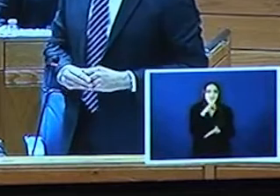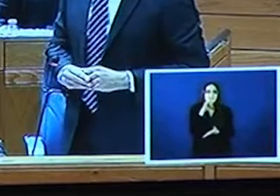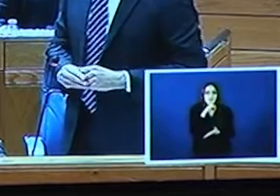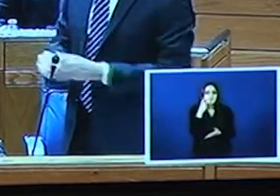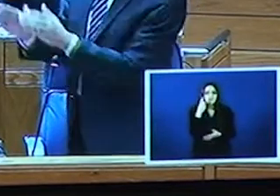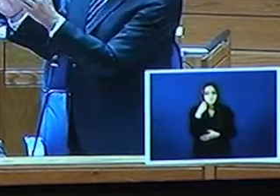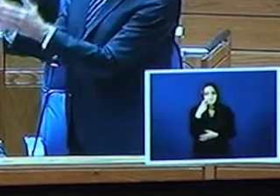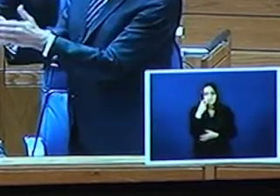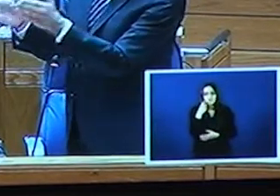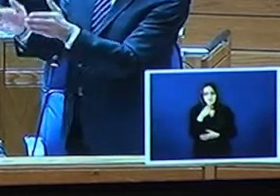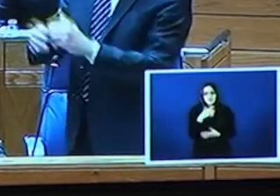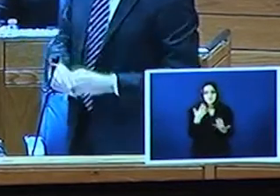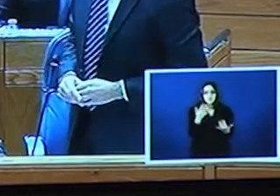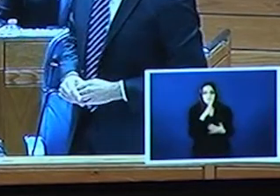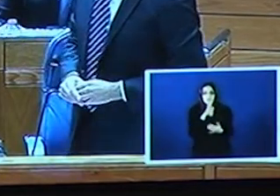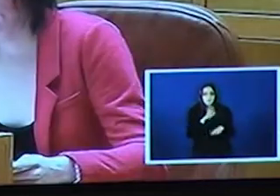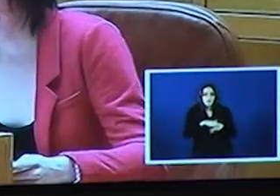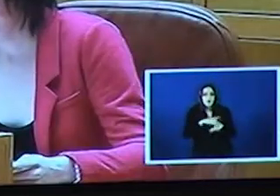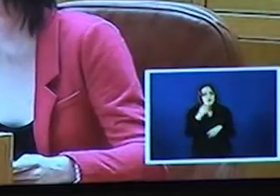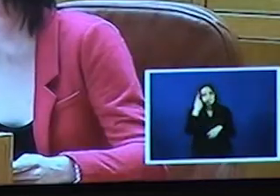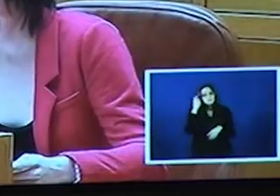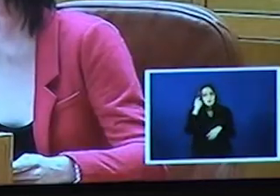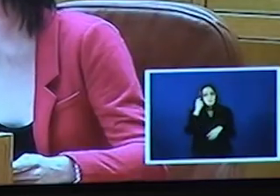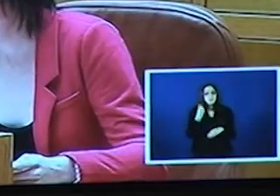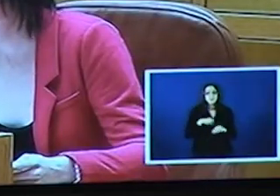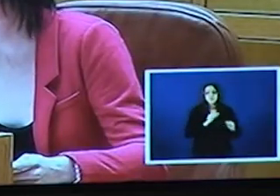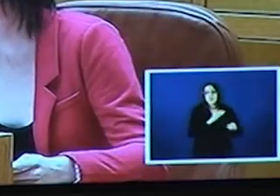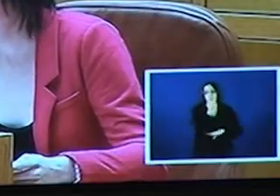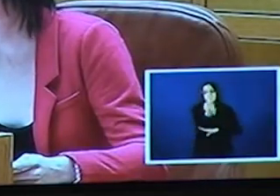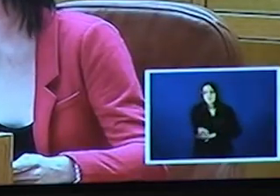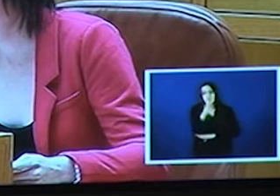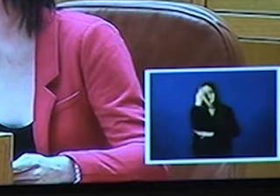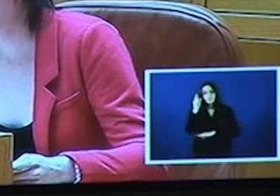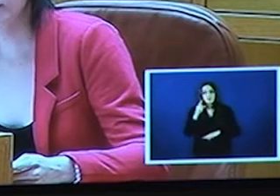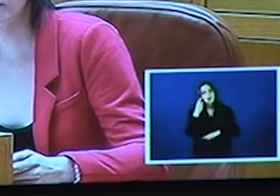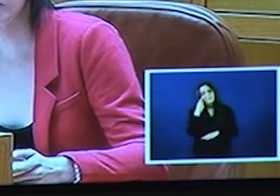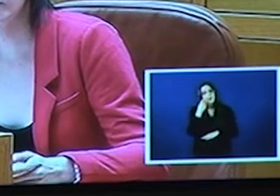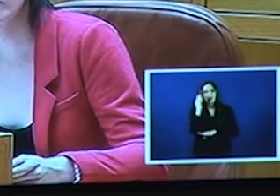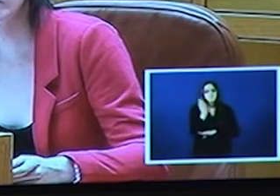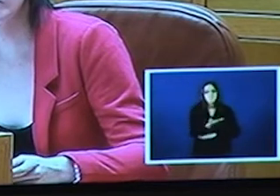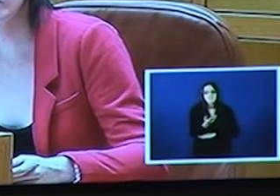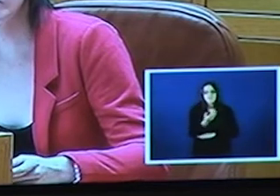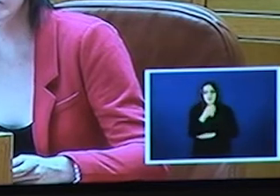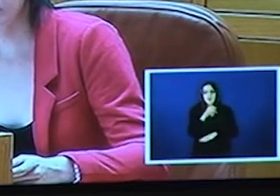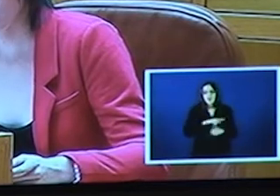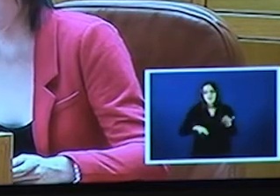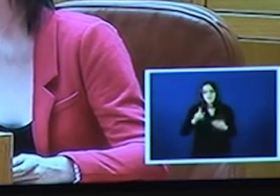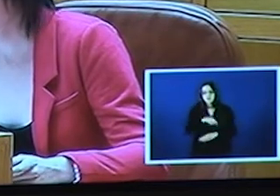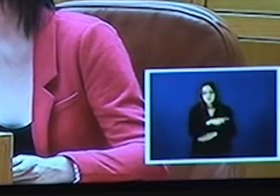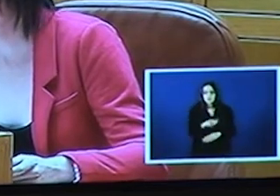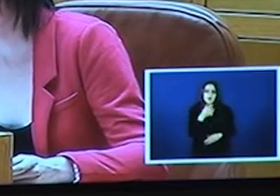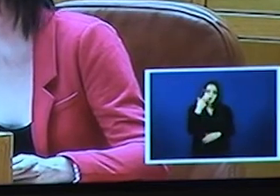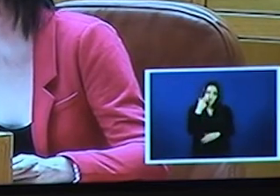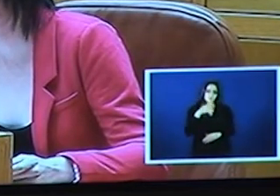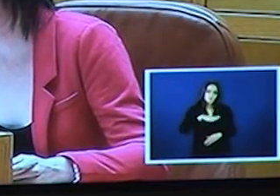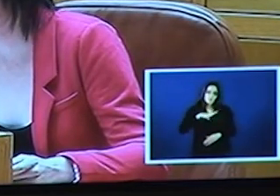en Madrid se interesaba ou perxudicaba Galicia. Señoría, fagan examen de conciencia, non den clases de patriotismo e sexan